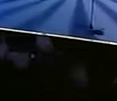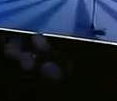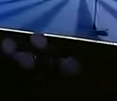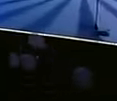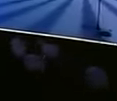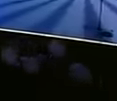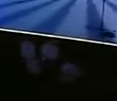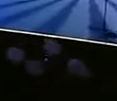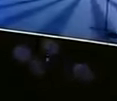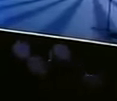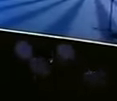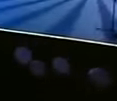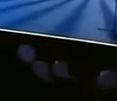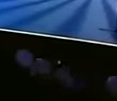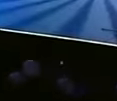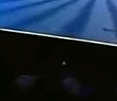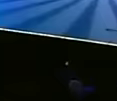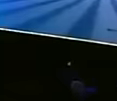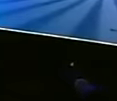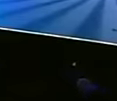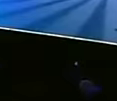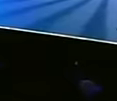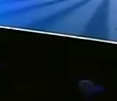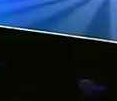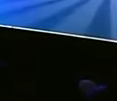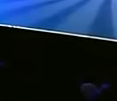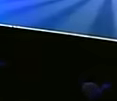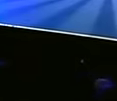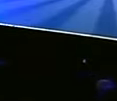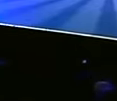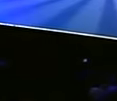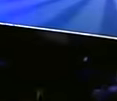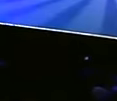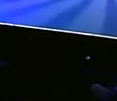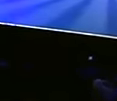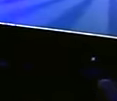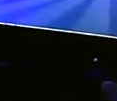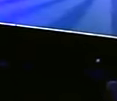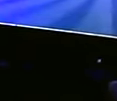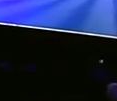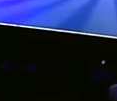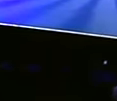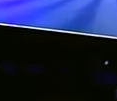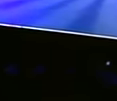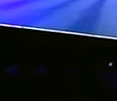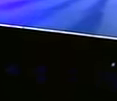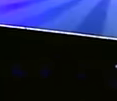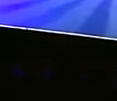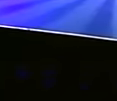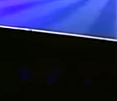Mi voz, quiero que se oiga mi voz.